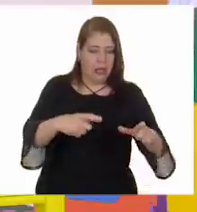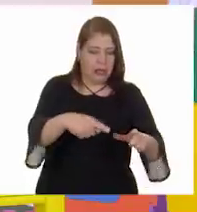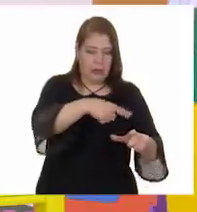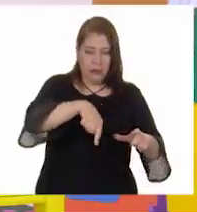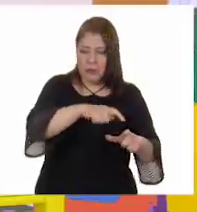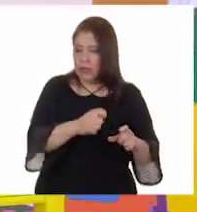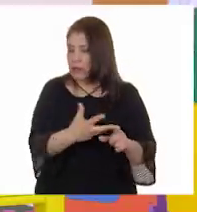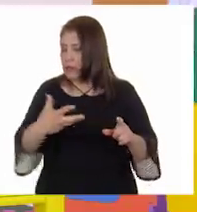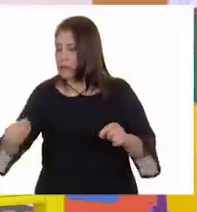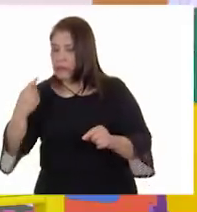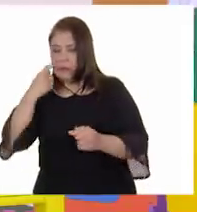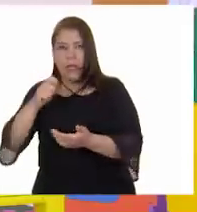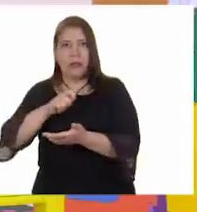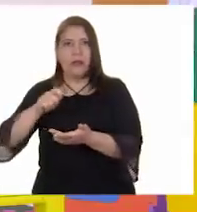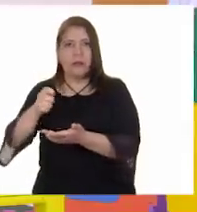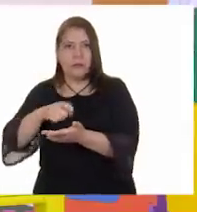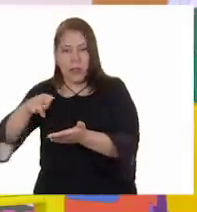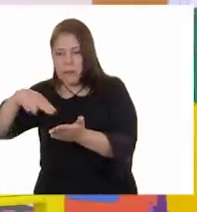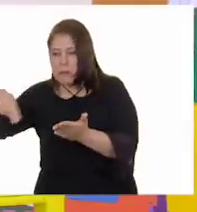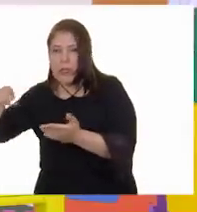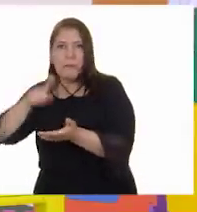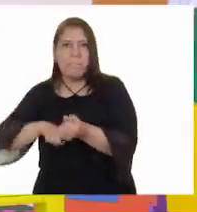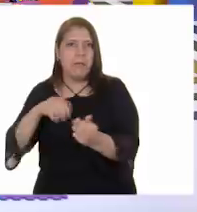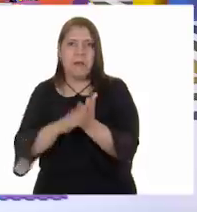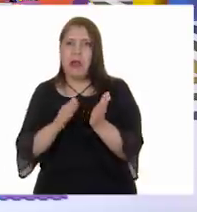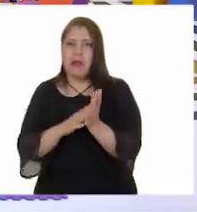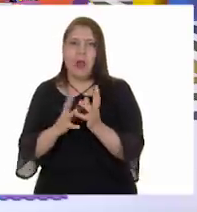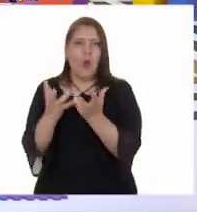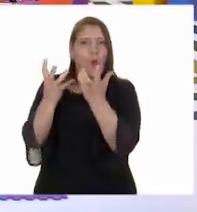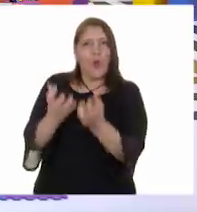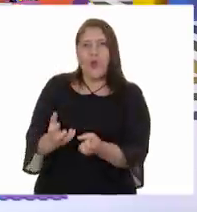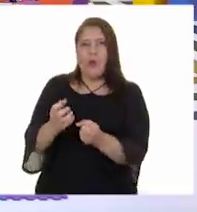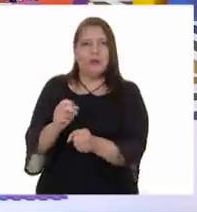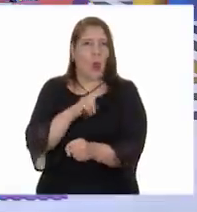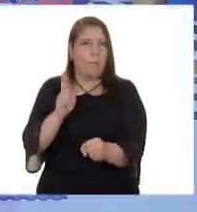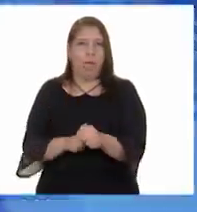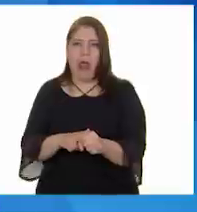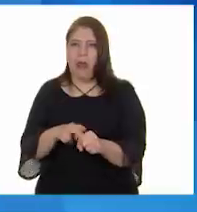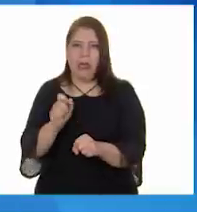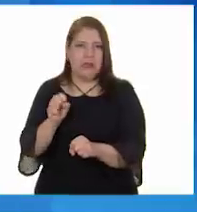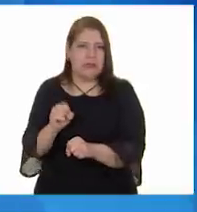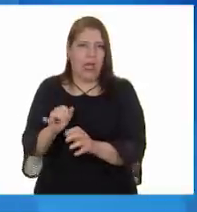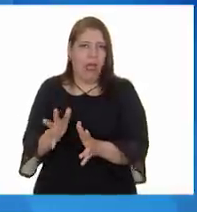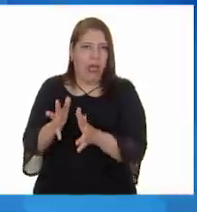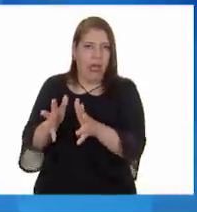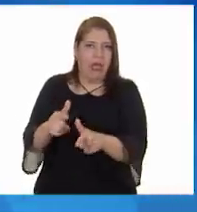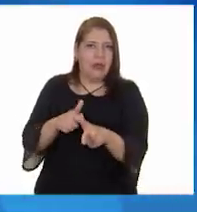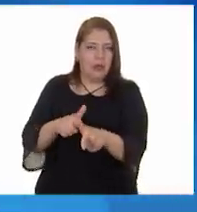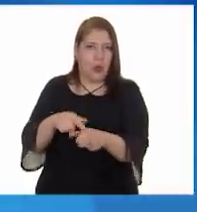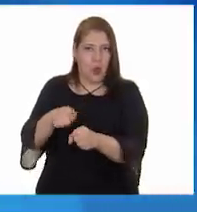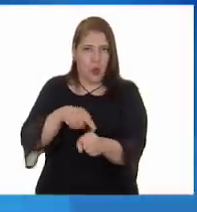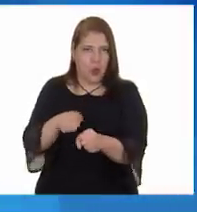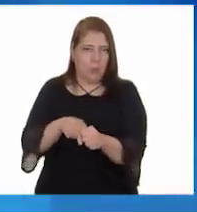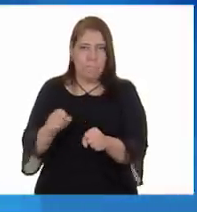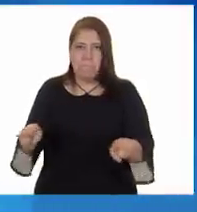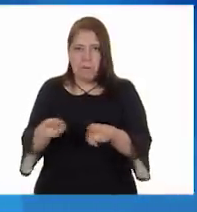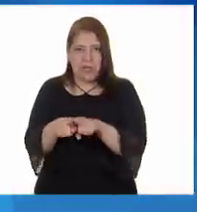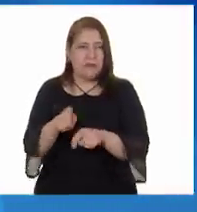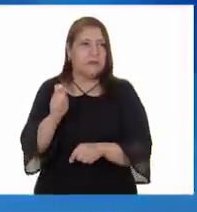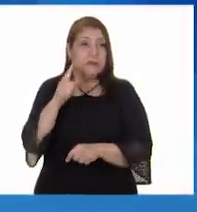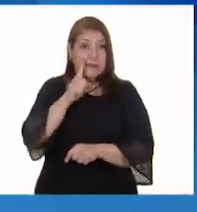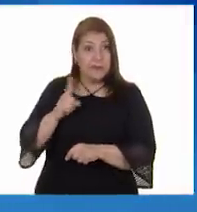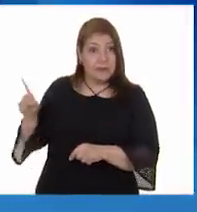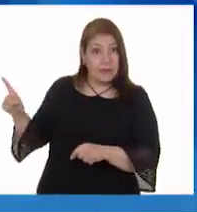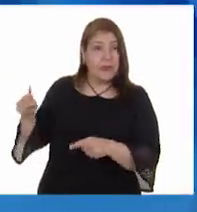y no se modifica cuando se seca. ¿Entonces ya tomaste nota, Eric? Sí. Entonces necesitamos ¿seguros? Agua. Un papel especial para acuarelas, pinturas,